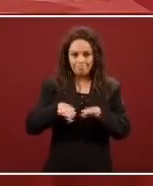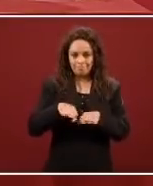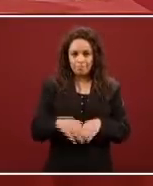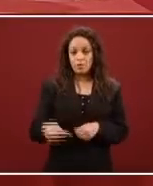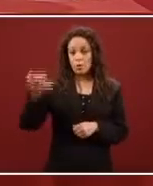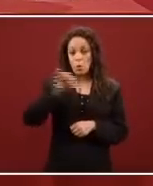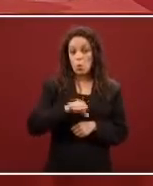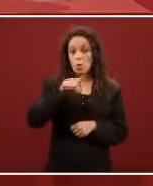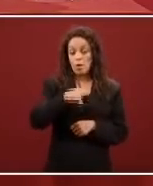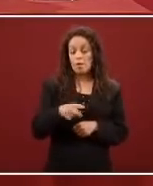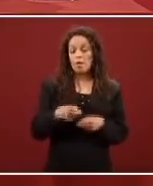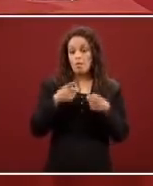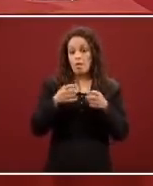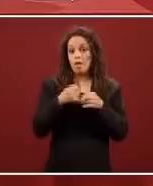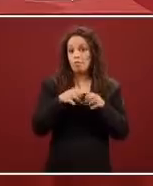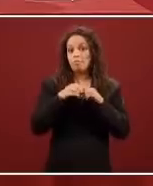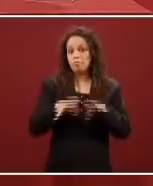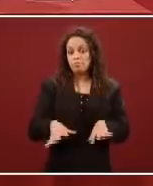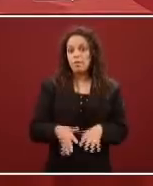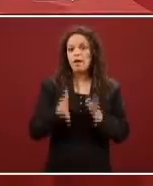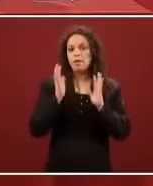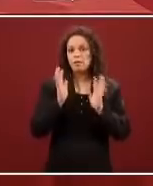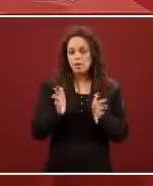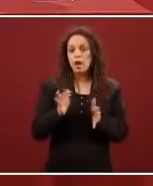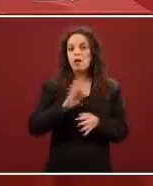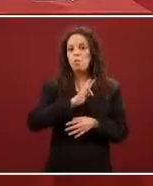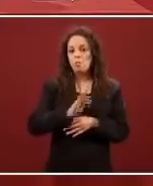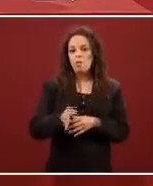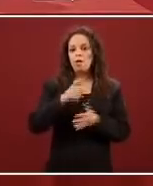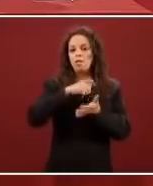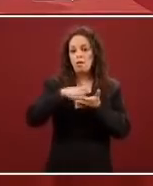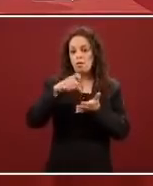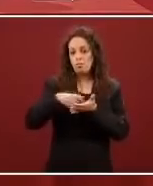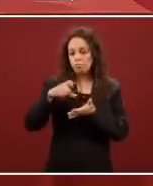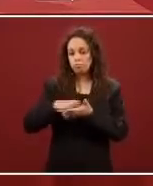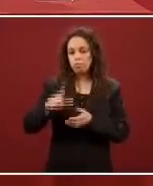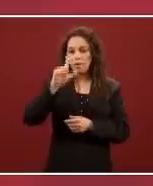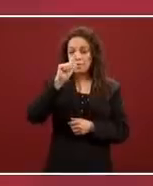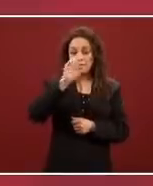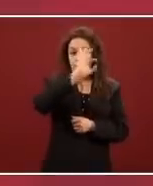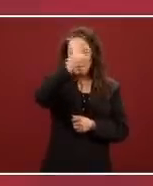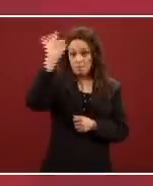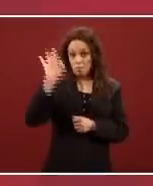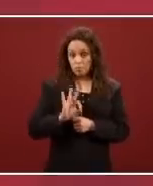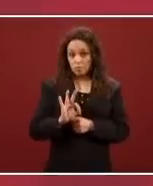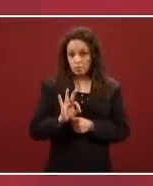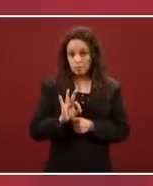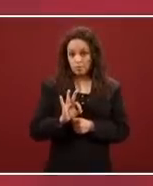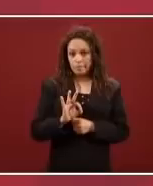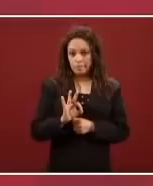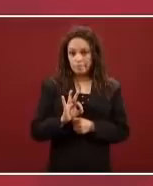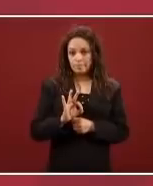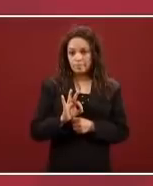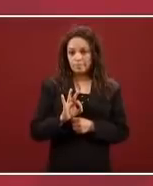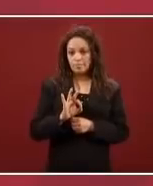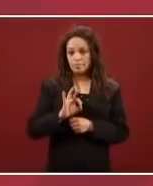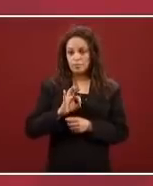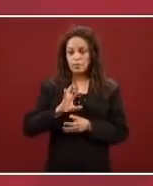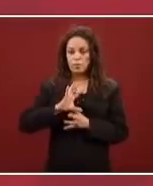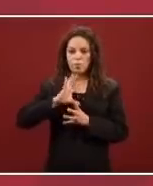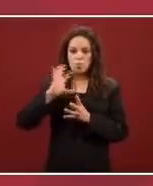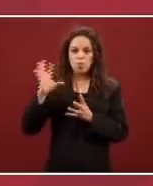informaron que han podido ya adquirir el 70% de todas las necesidades,